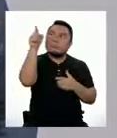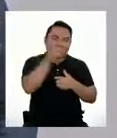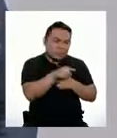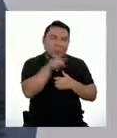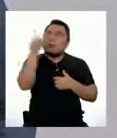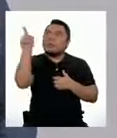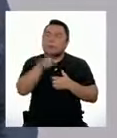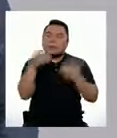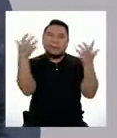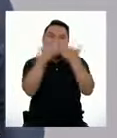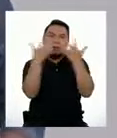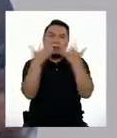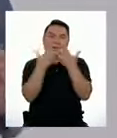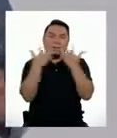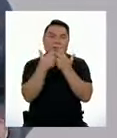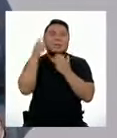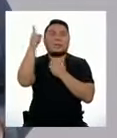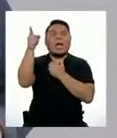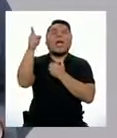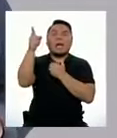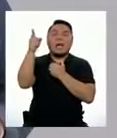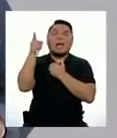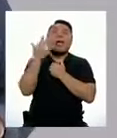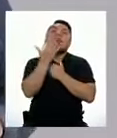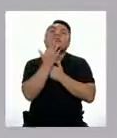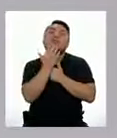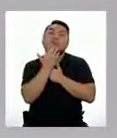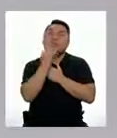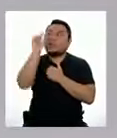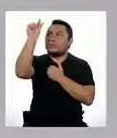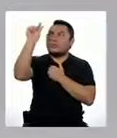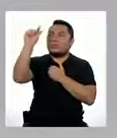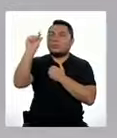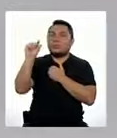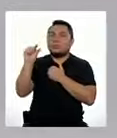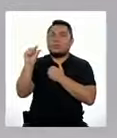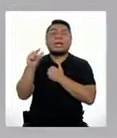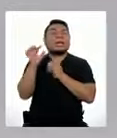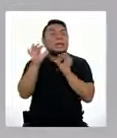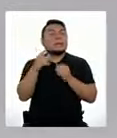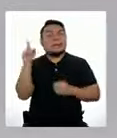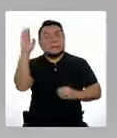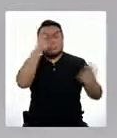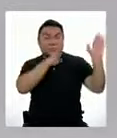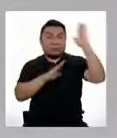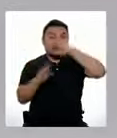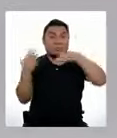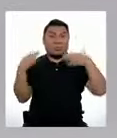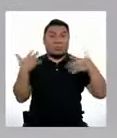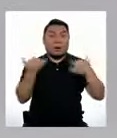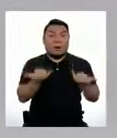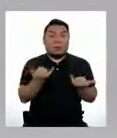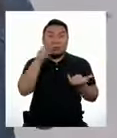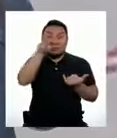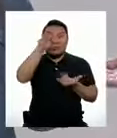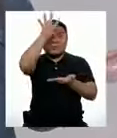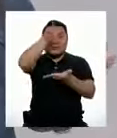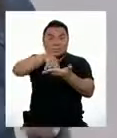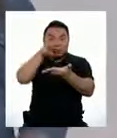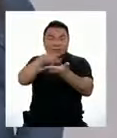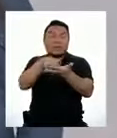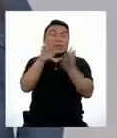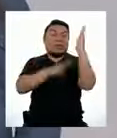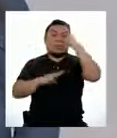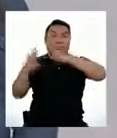distintos elementos en un gráfico, a través de colores y formas. Es preocupante lo que hemos visto en el gráfico estadístico,